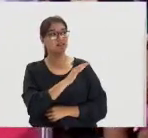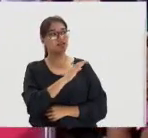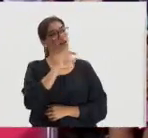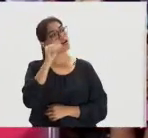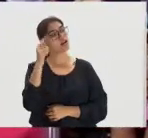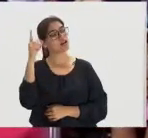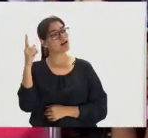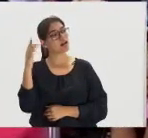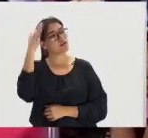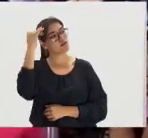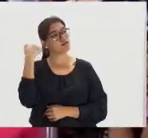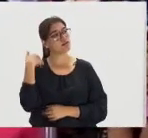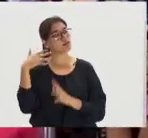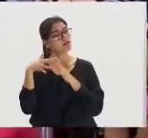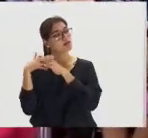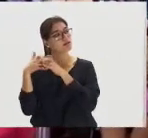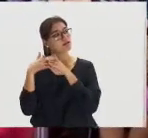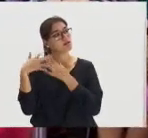Estados Unidos?